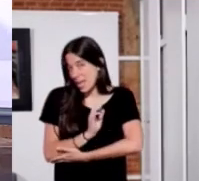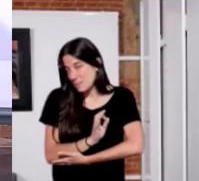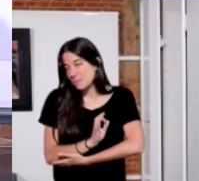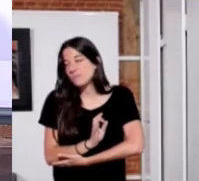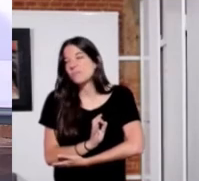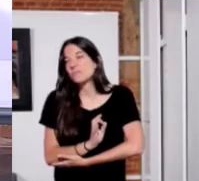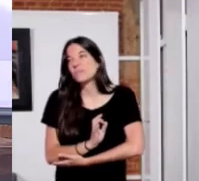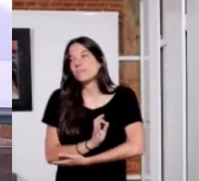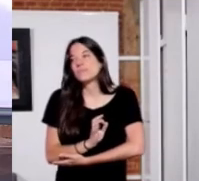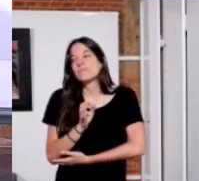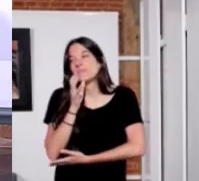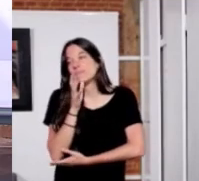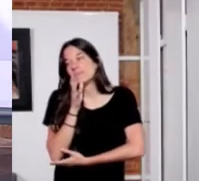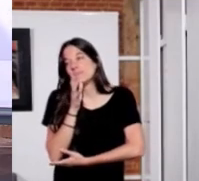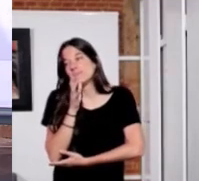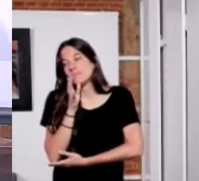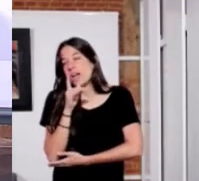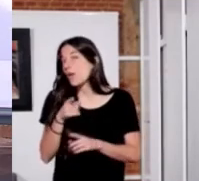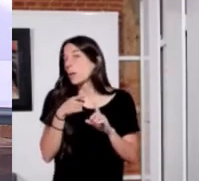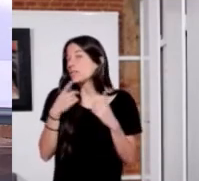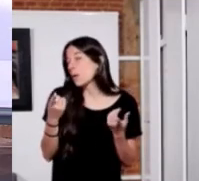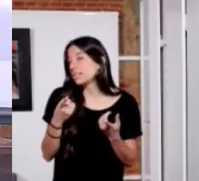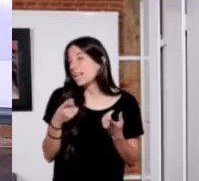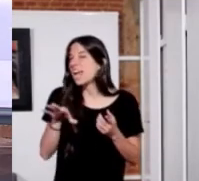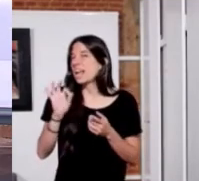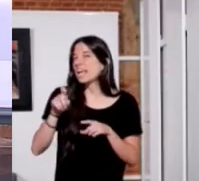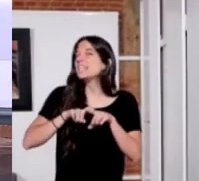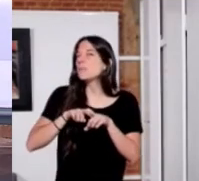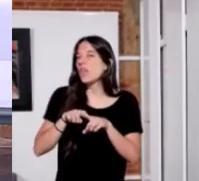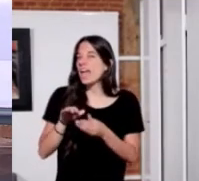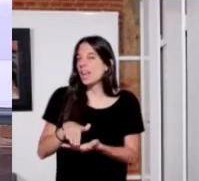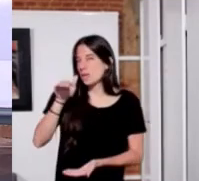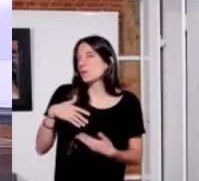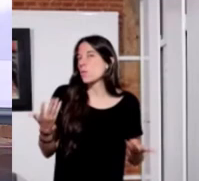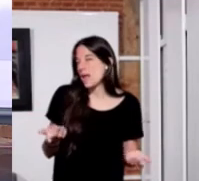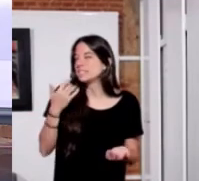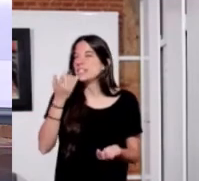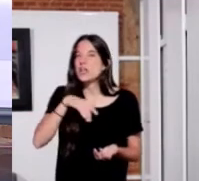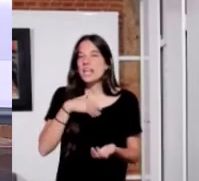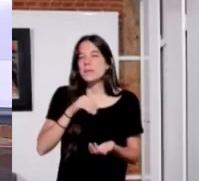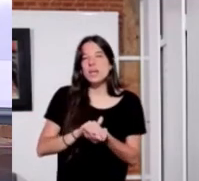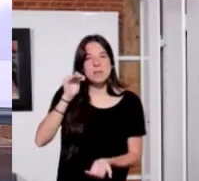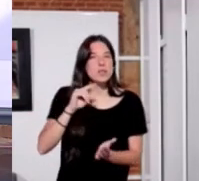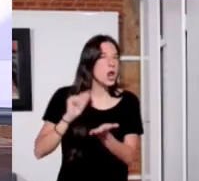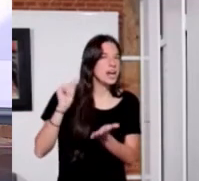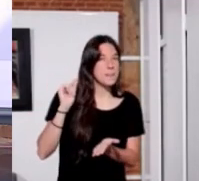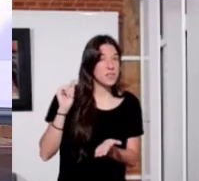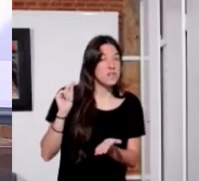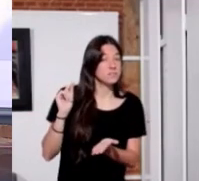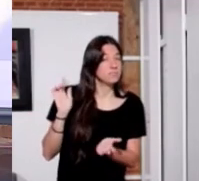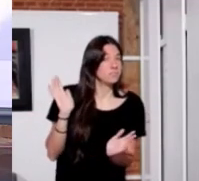trata de decir qué tipo de crecimiento quiere que tenga. Si queremos que sea un crecimiento rápido, yo creo que